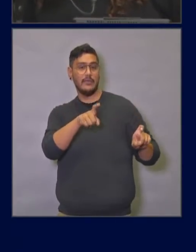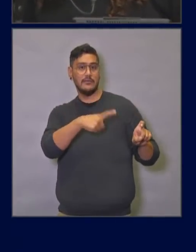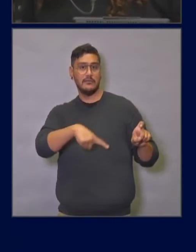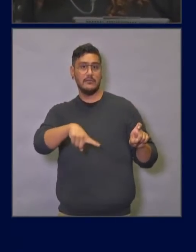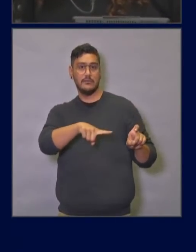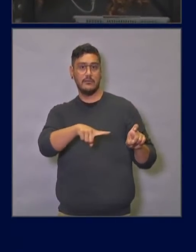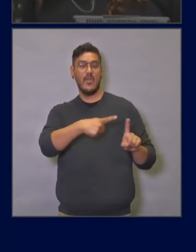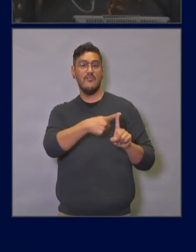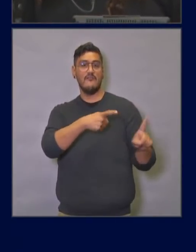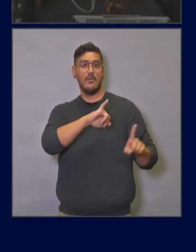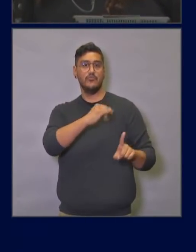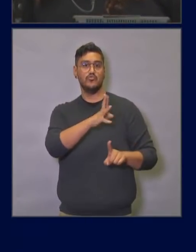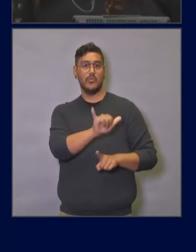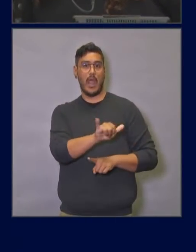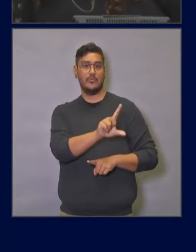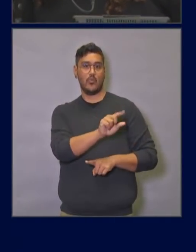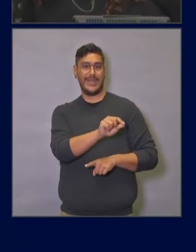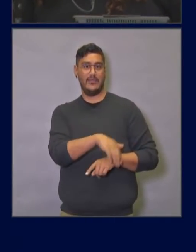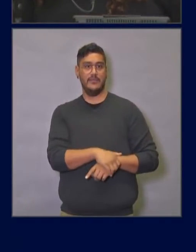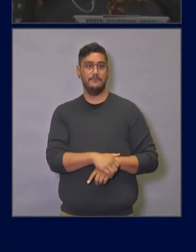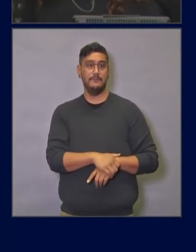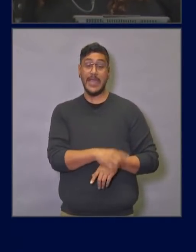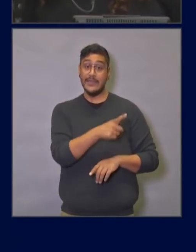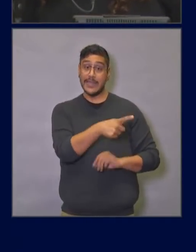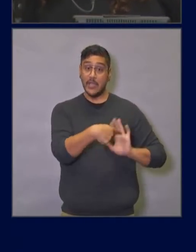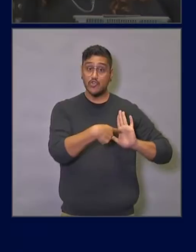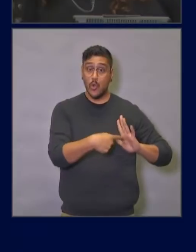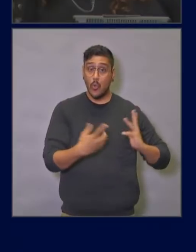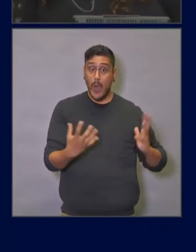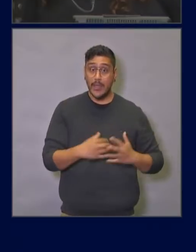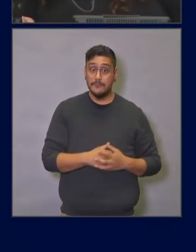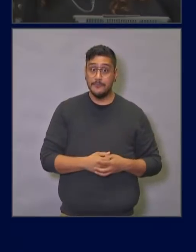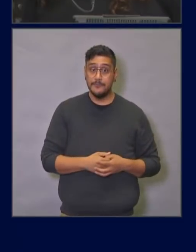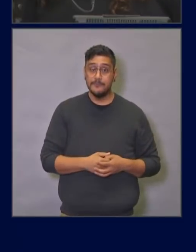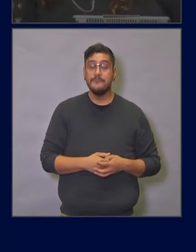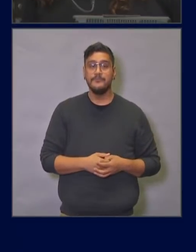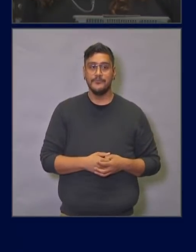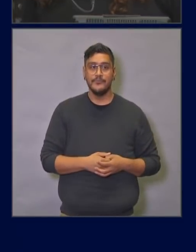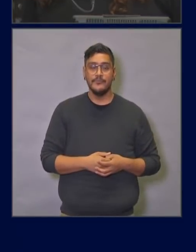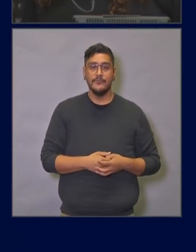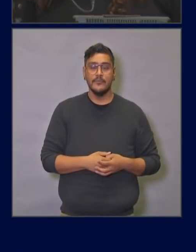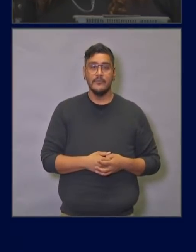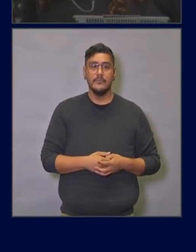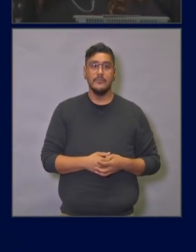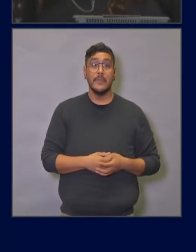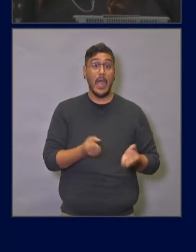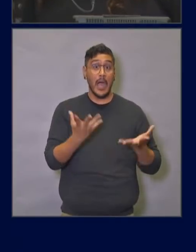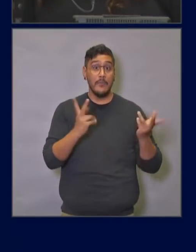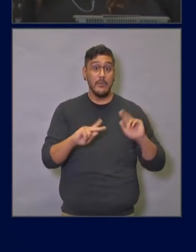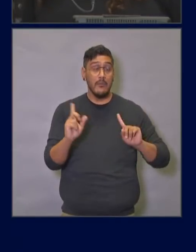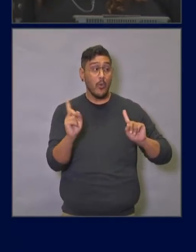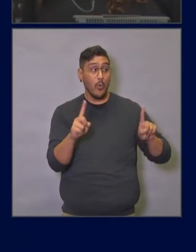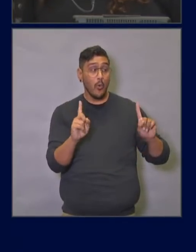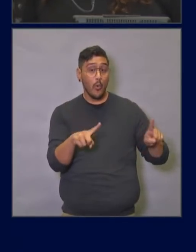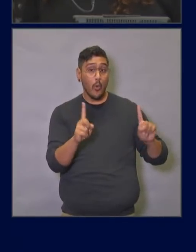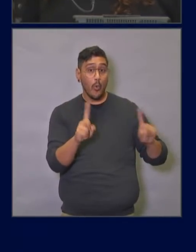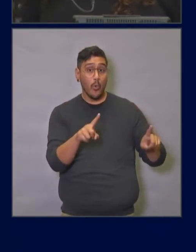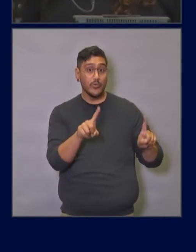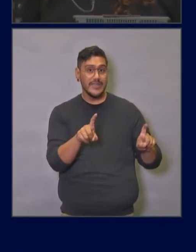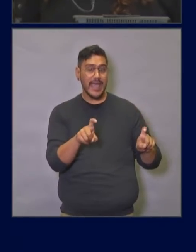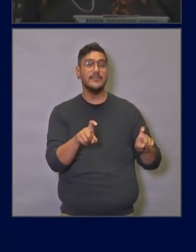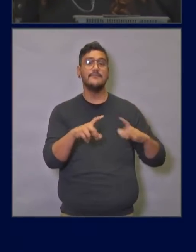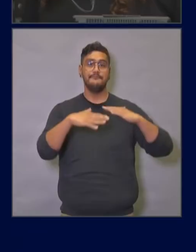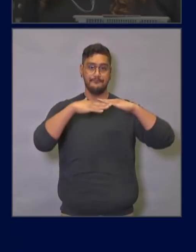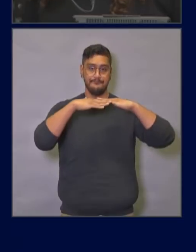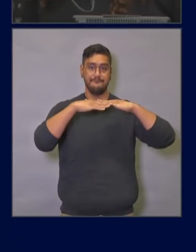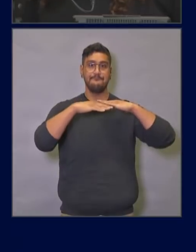al 20 de julio. Esta muestra que el número de personas que accedieron a las pruebas se mantuvo estable en